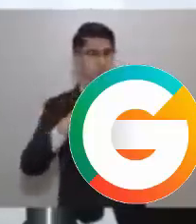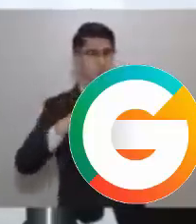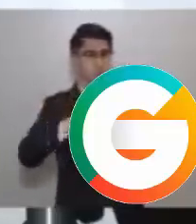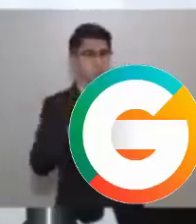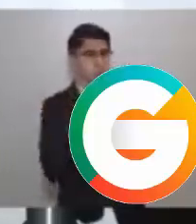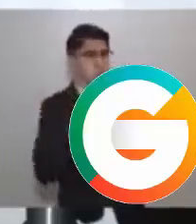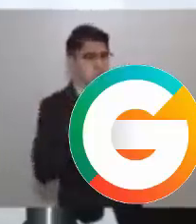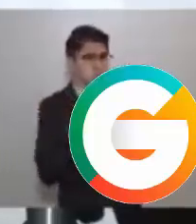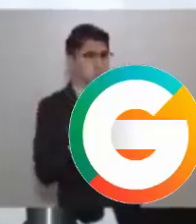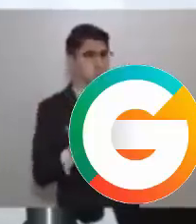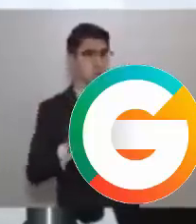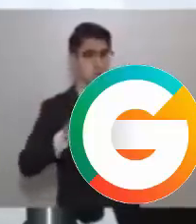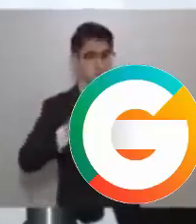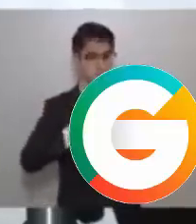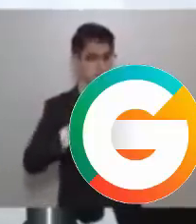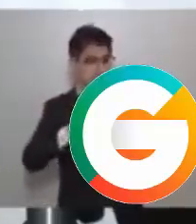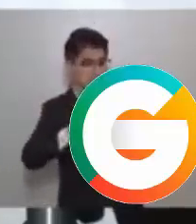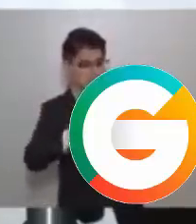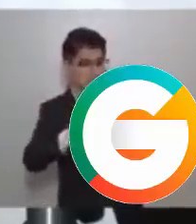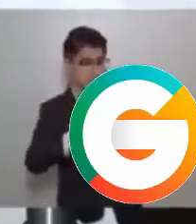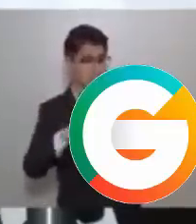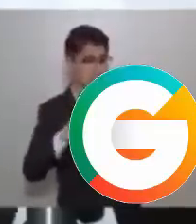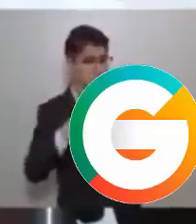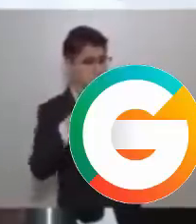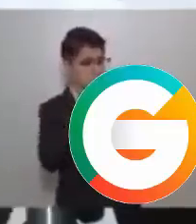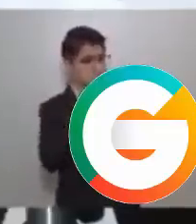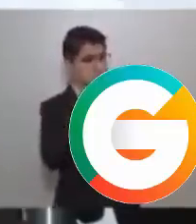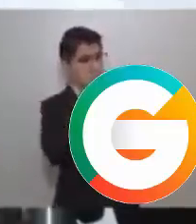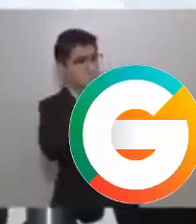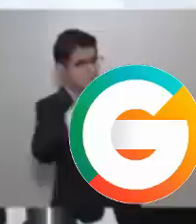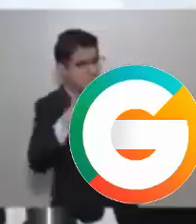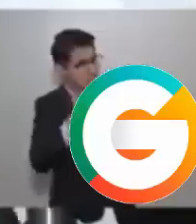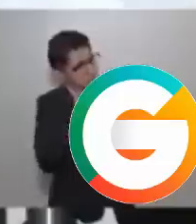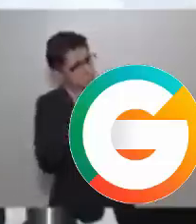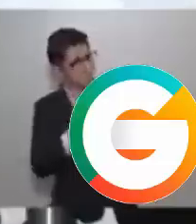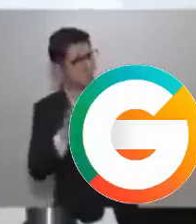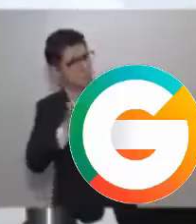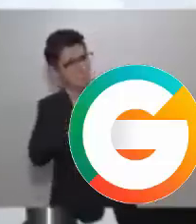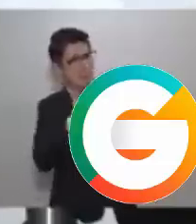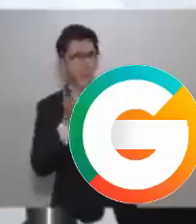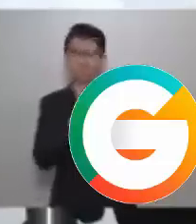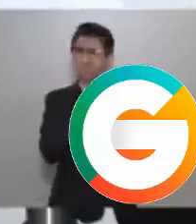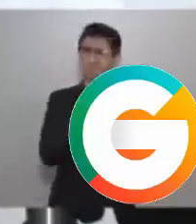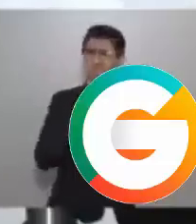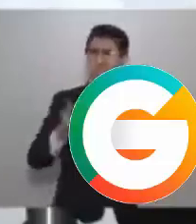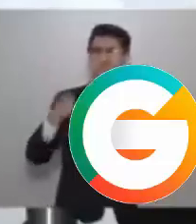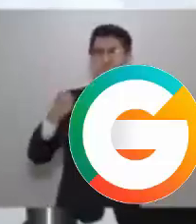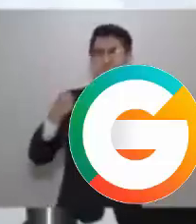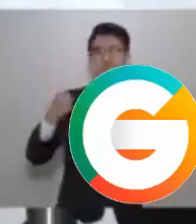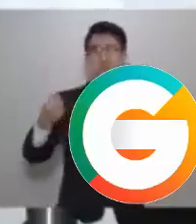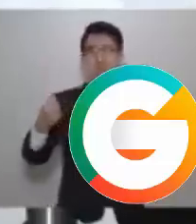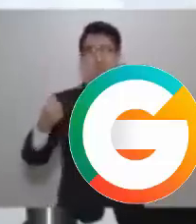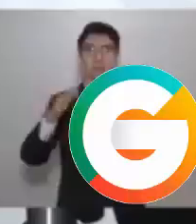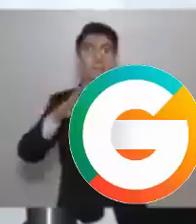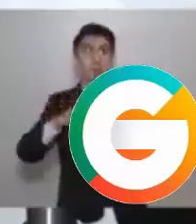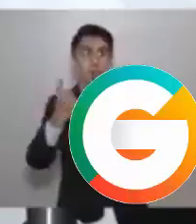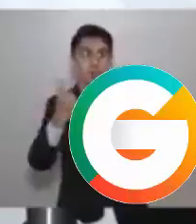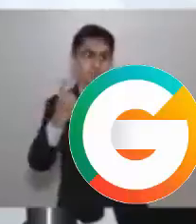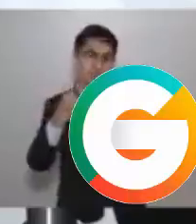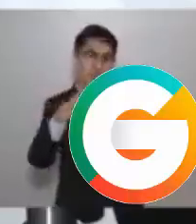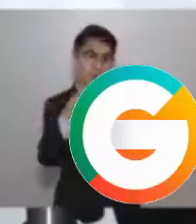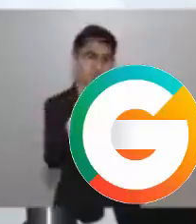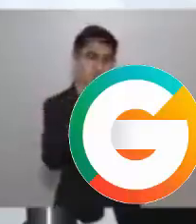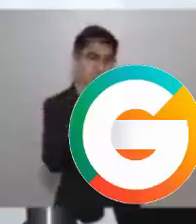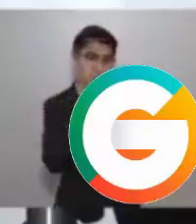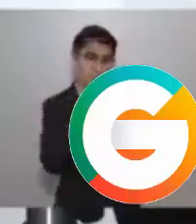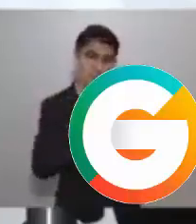Evidentemente, por lo ocurrido, no fue mucha la información que proporcionó en primera línea, pero estamos cruzando dato